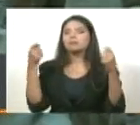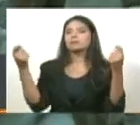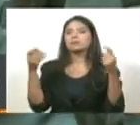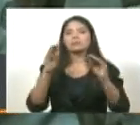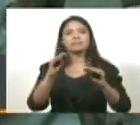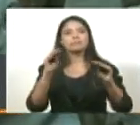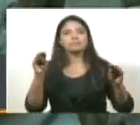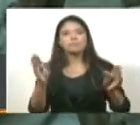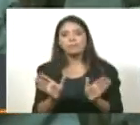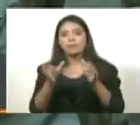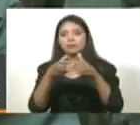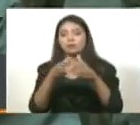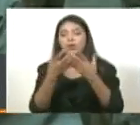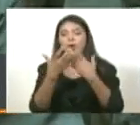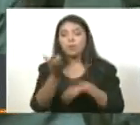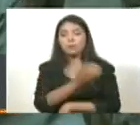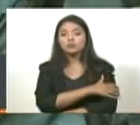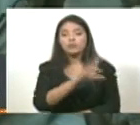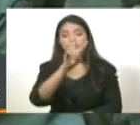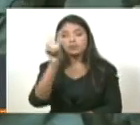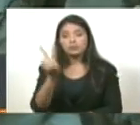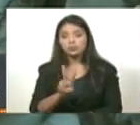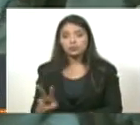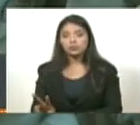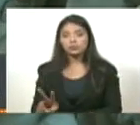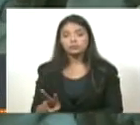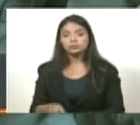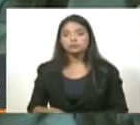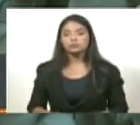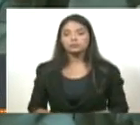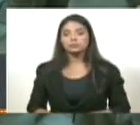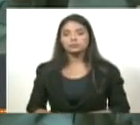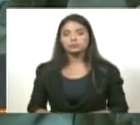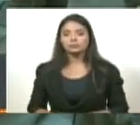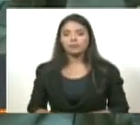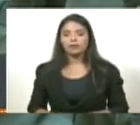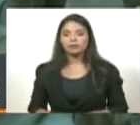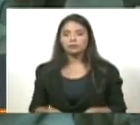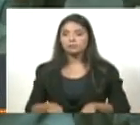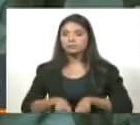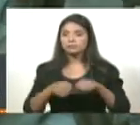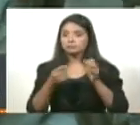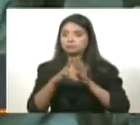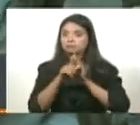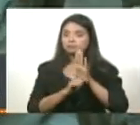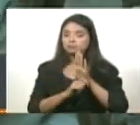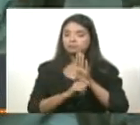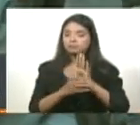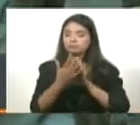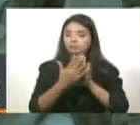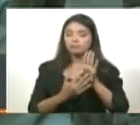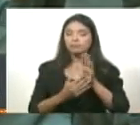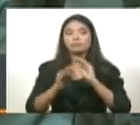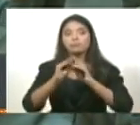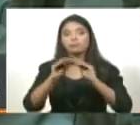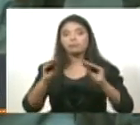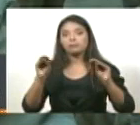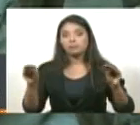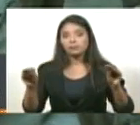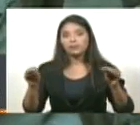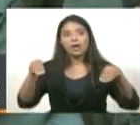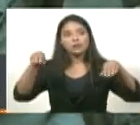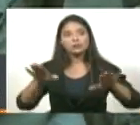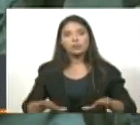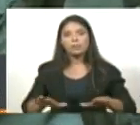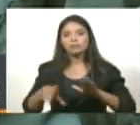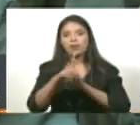convocado por partidos de oposición venezolana al margen de la legalidad institucional, insta a suspender